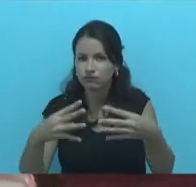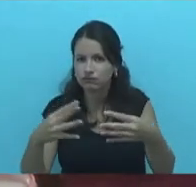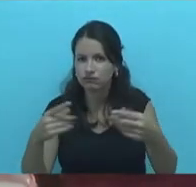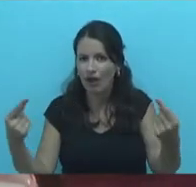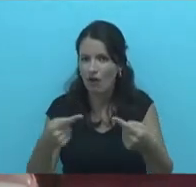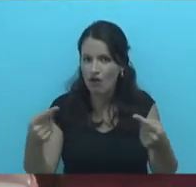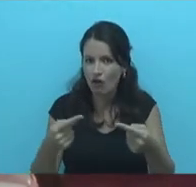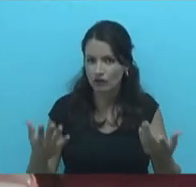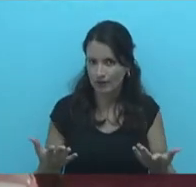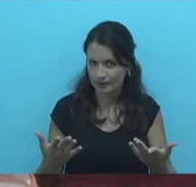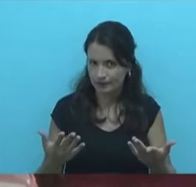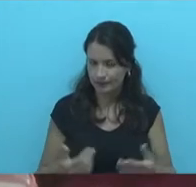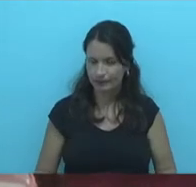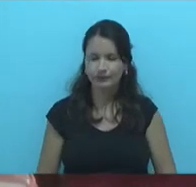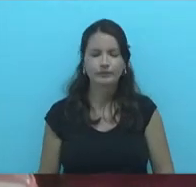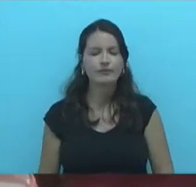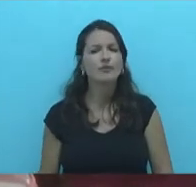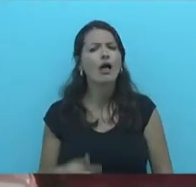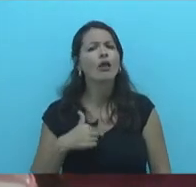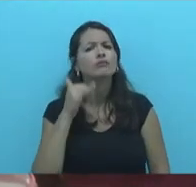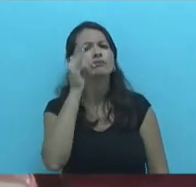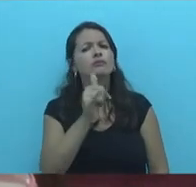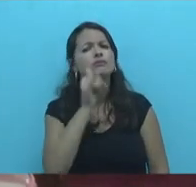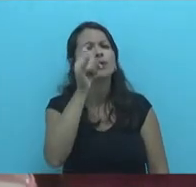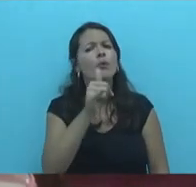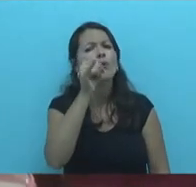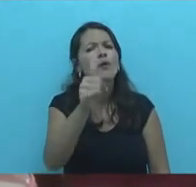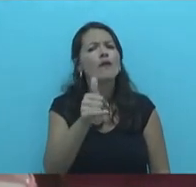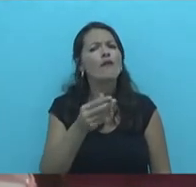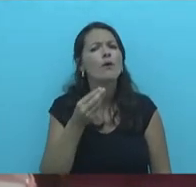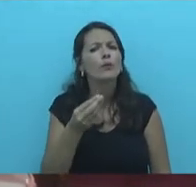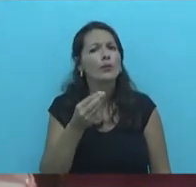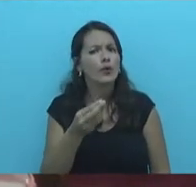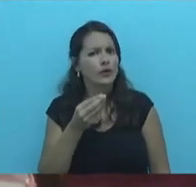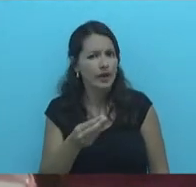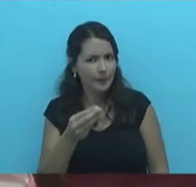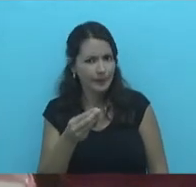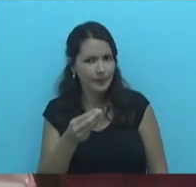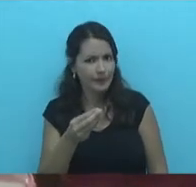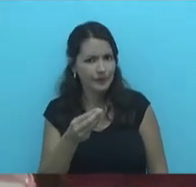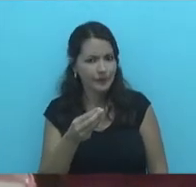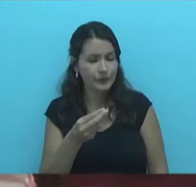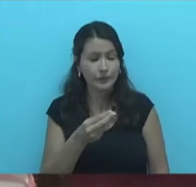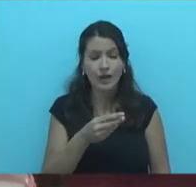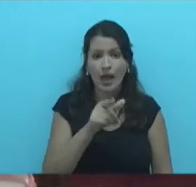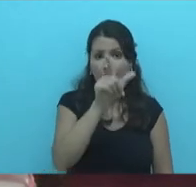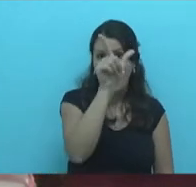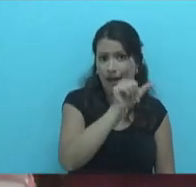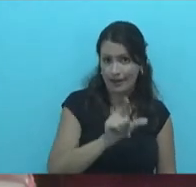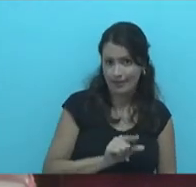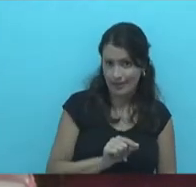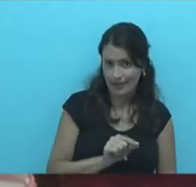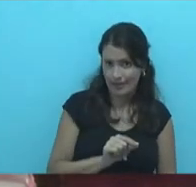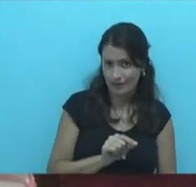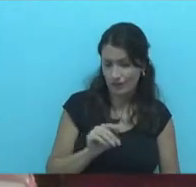Básicamente, ¿por qué hago este relato? Porque la Argentina, con respecto a Venezuela,